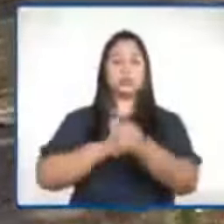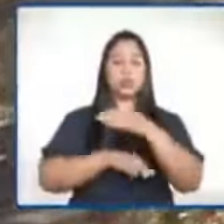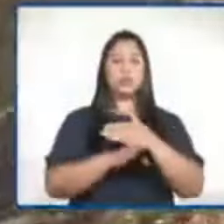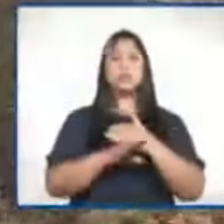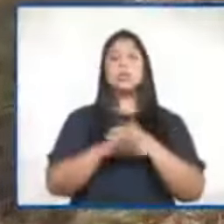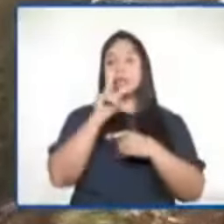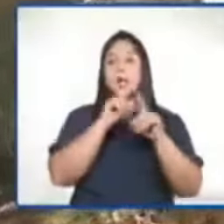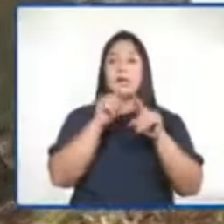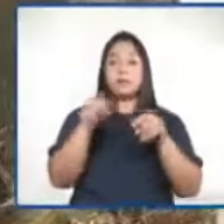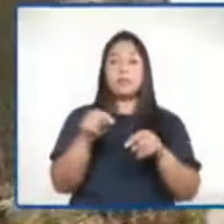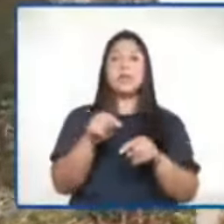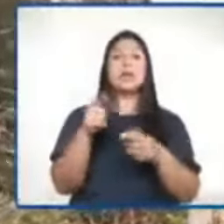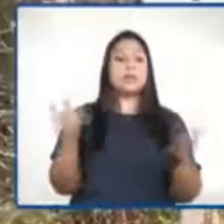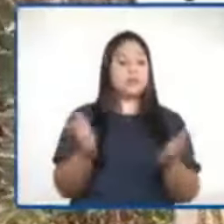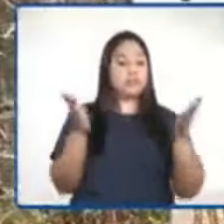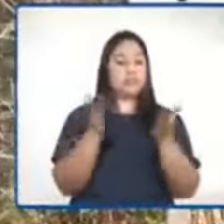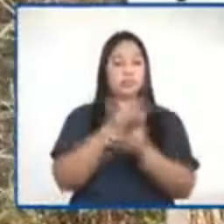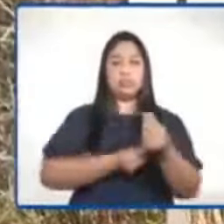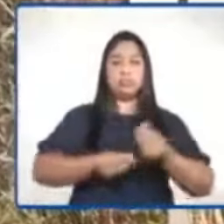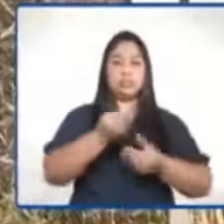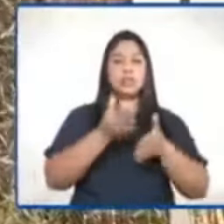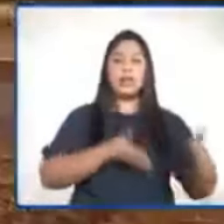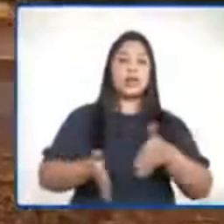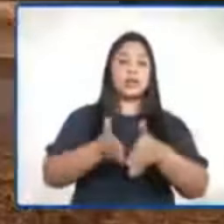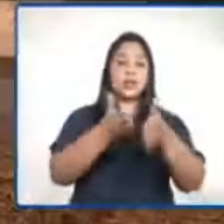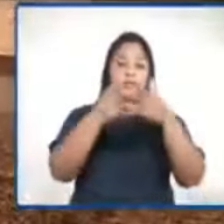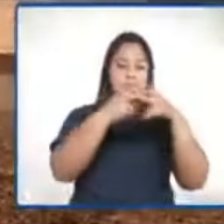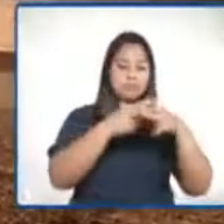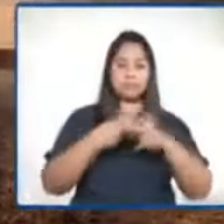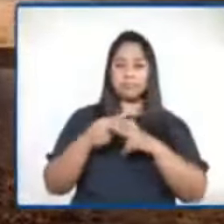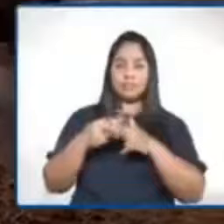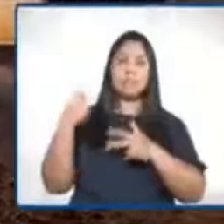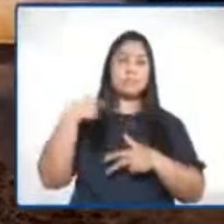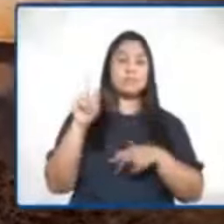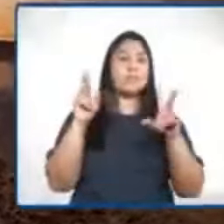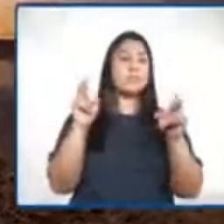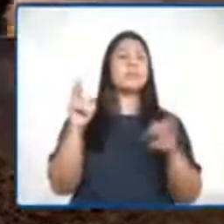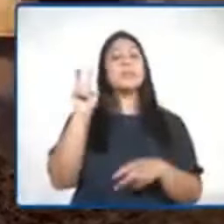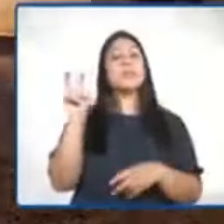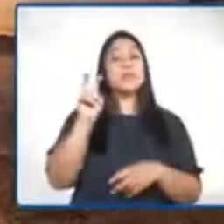a través de la recuperación de las carreteras del país para el sector turismo.